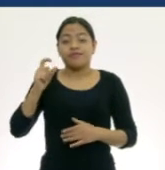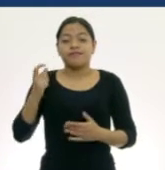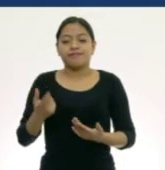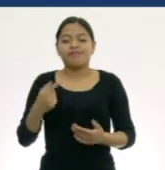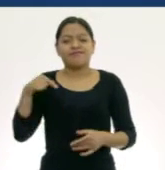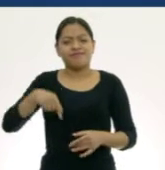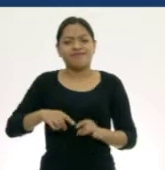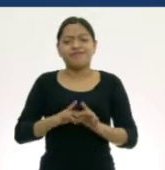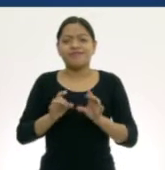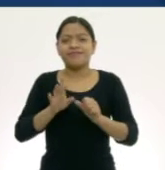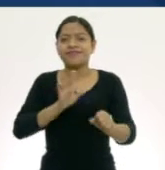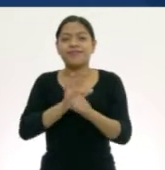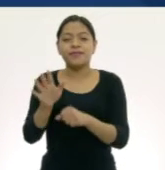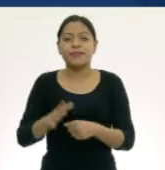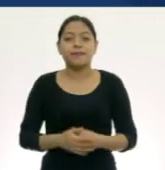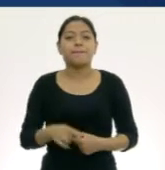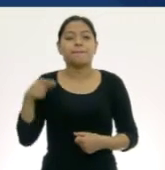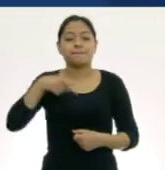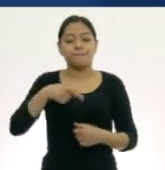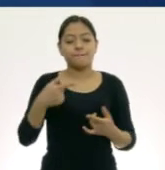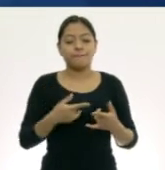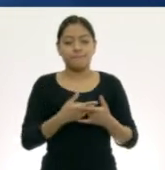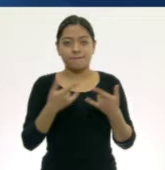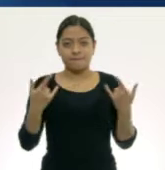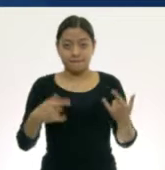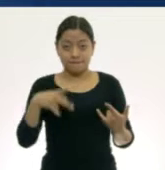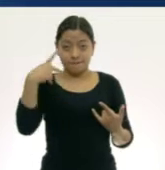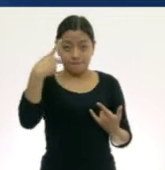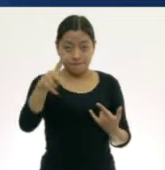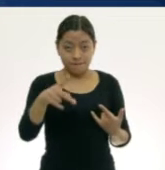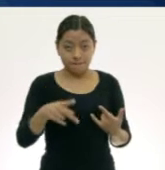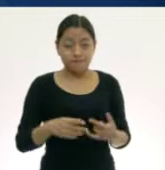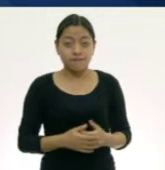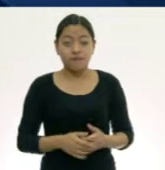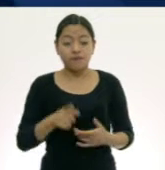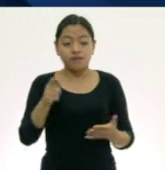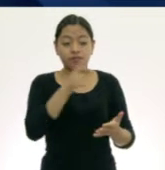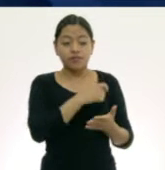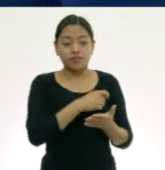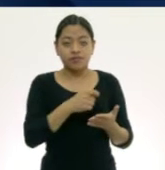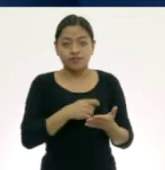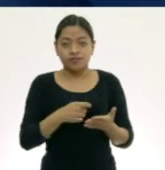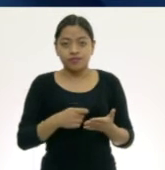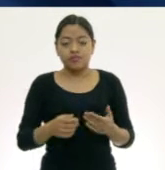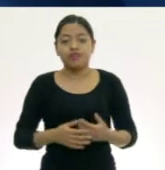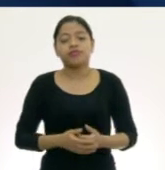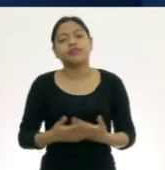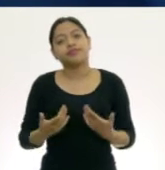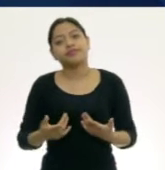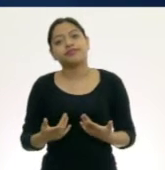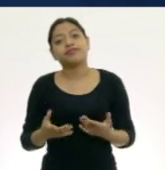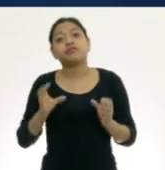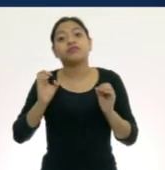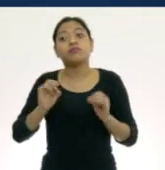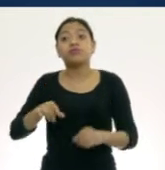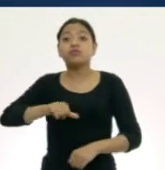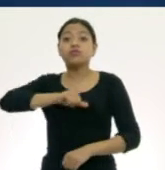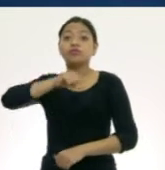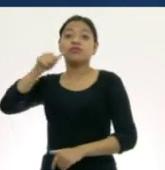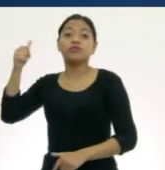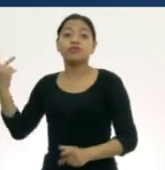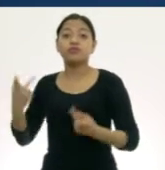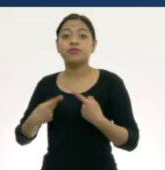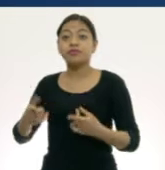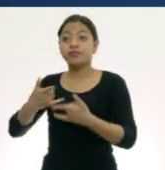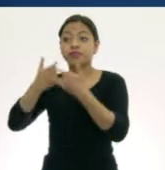Y ahora dice, si en la biografía usaste la tercera persona, él nació en Zapotlán, sus